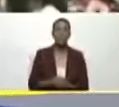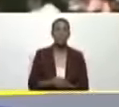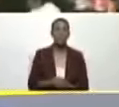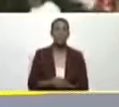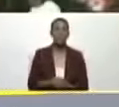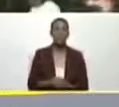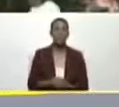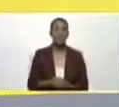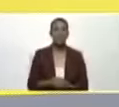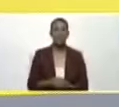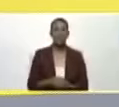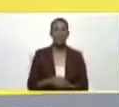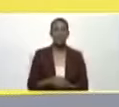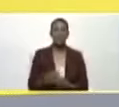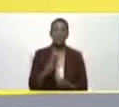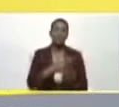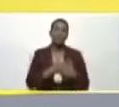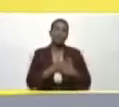Girl